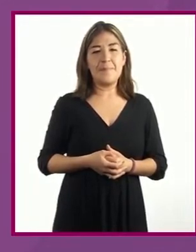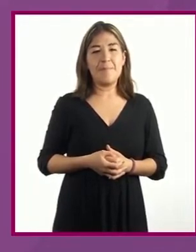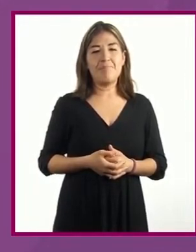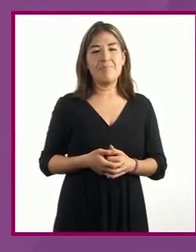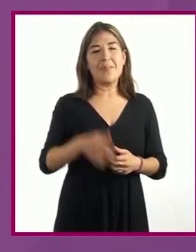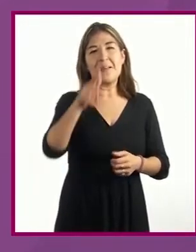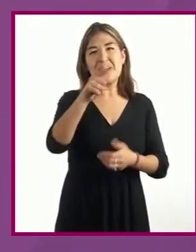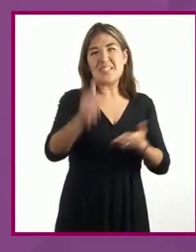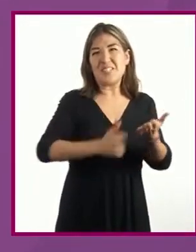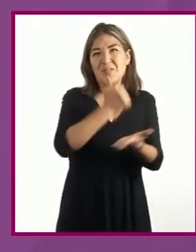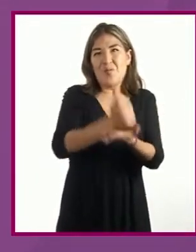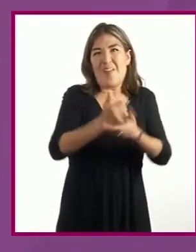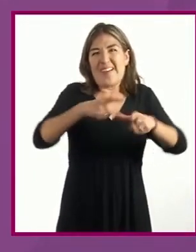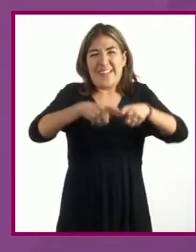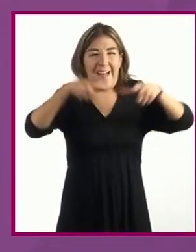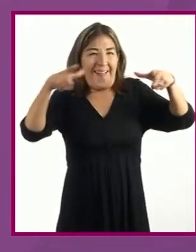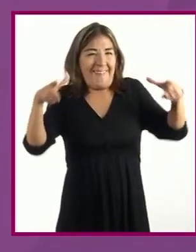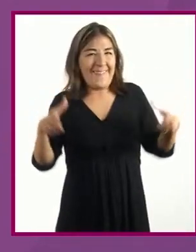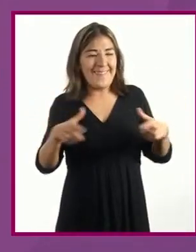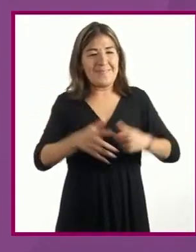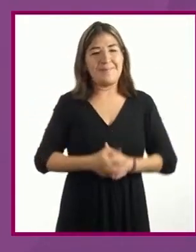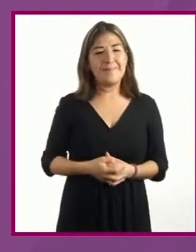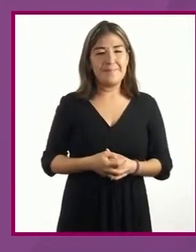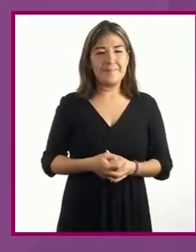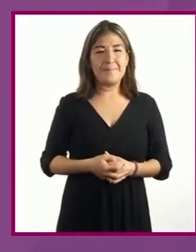una gran ciudad